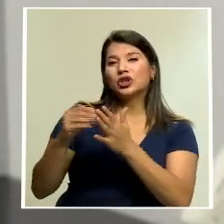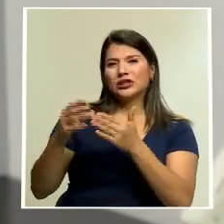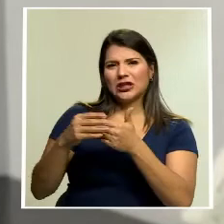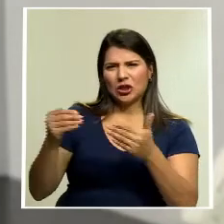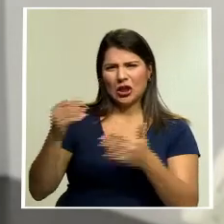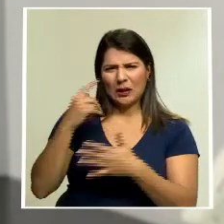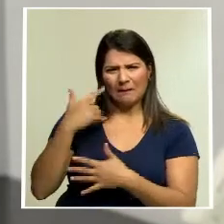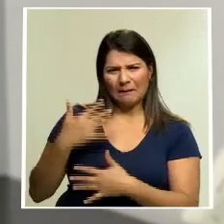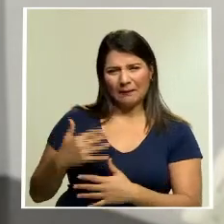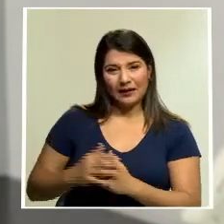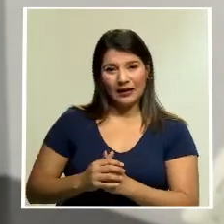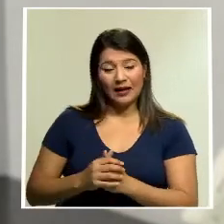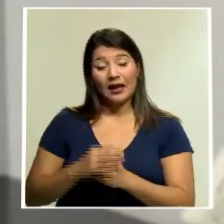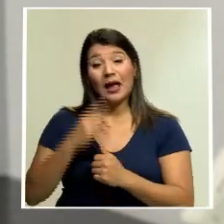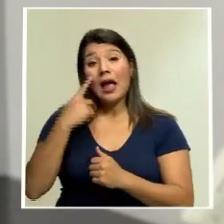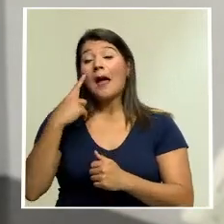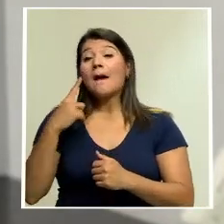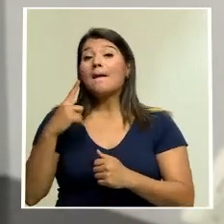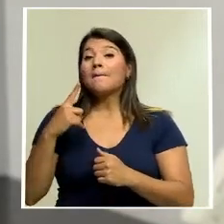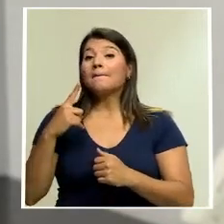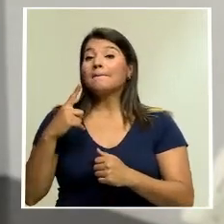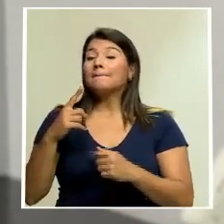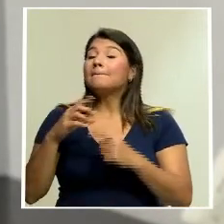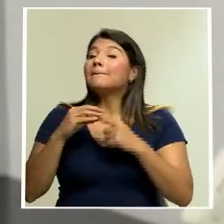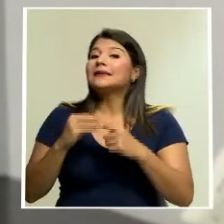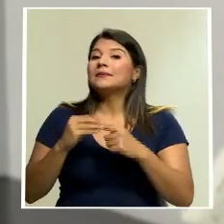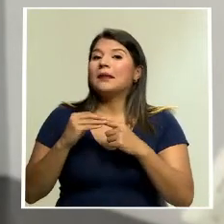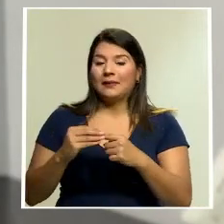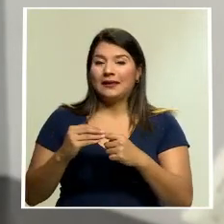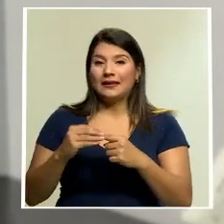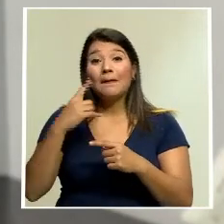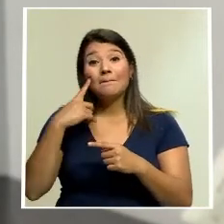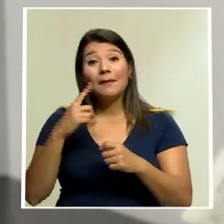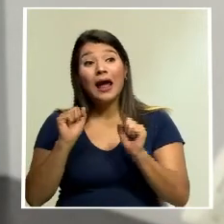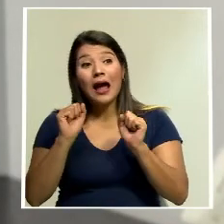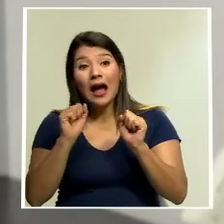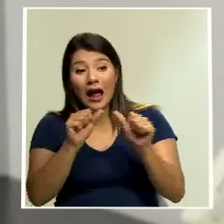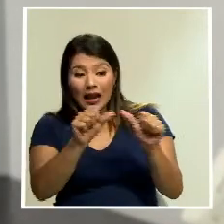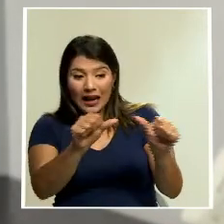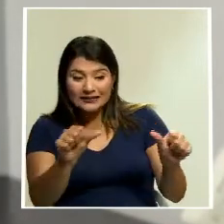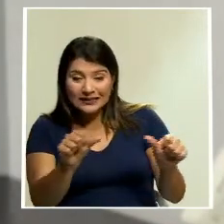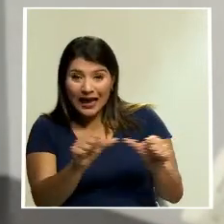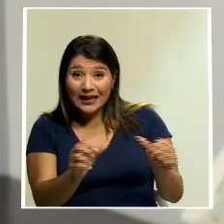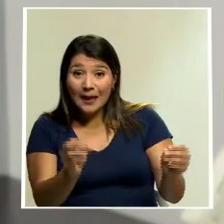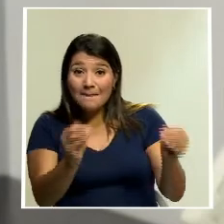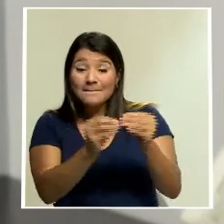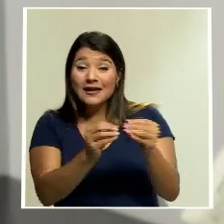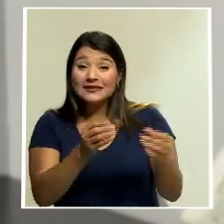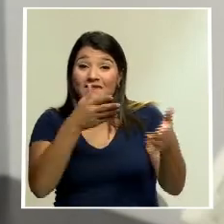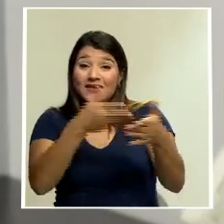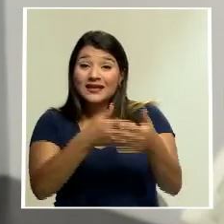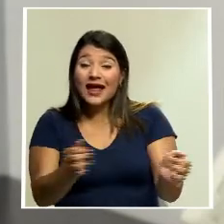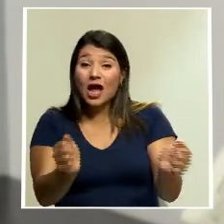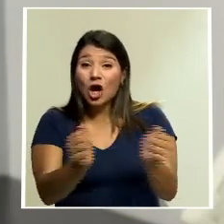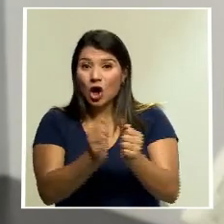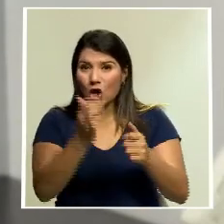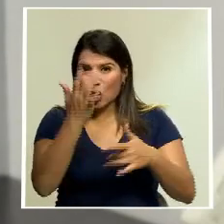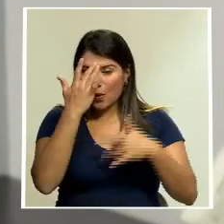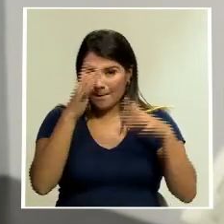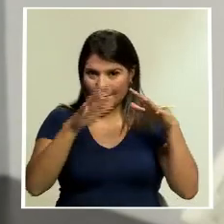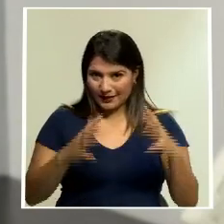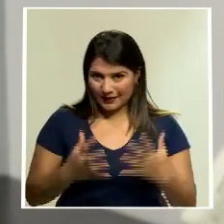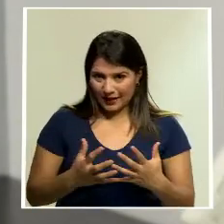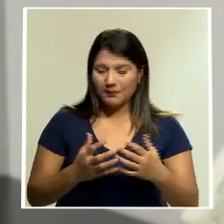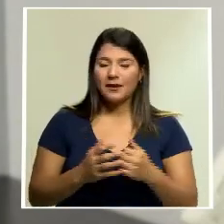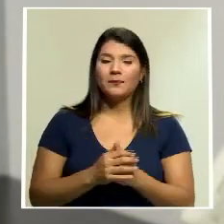destinado específicamente o principalmente para los sectores más afectados en la pandemia.